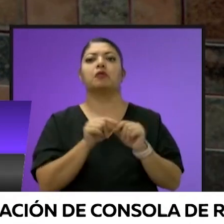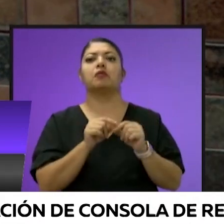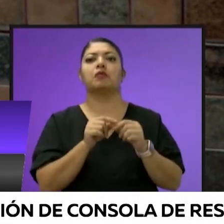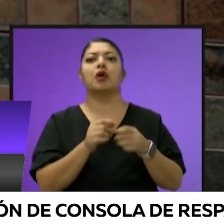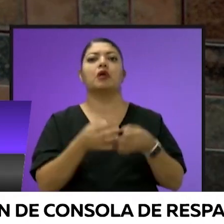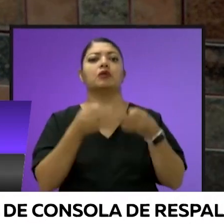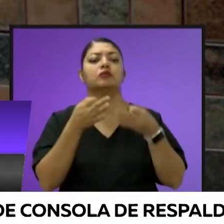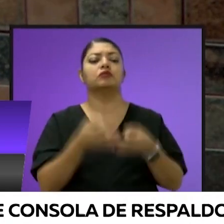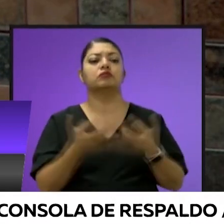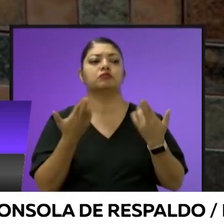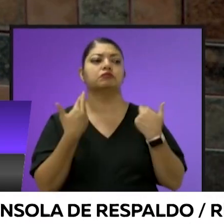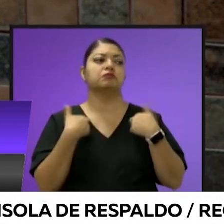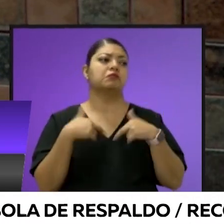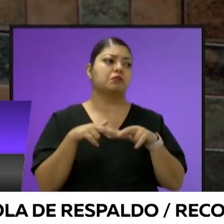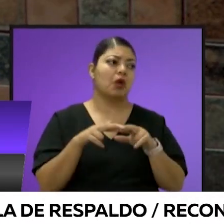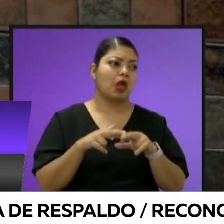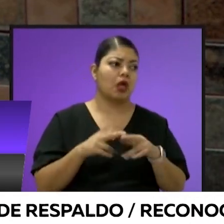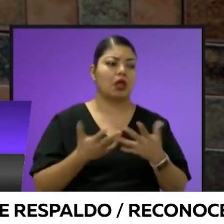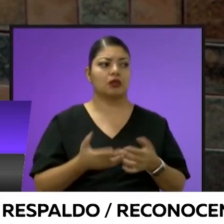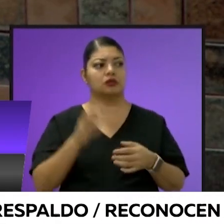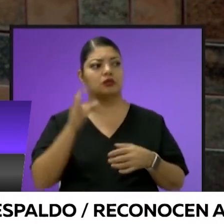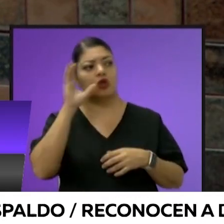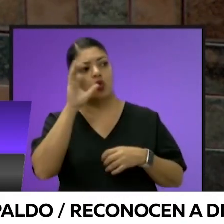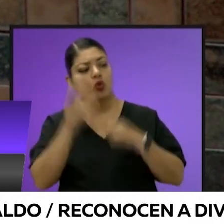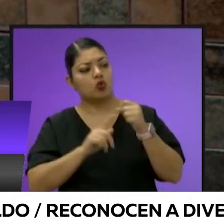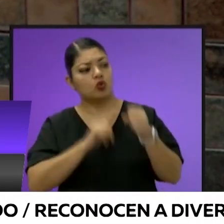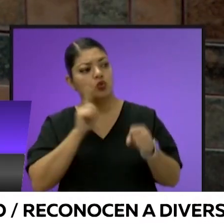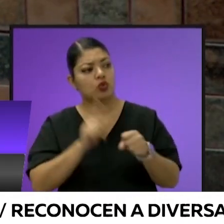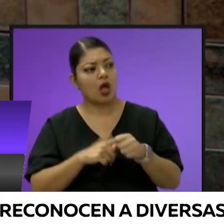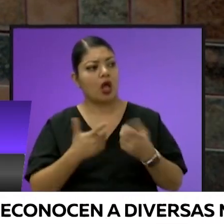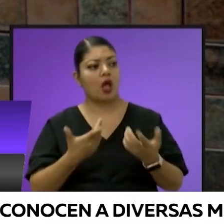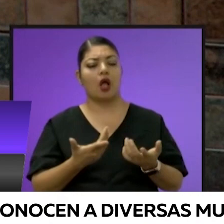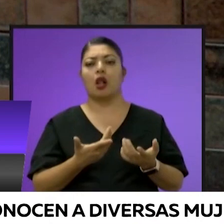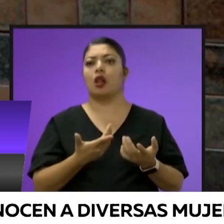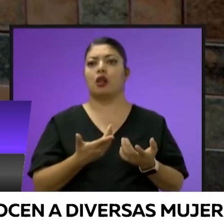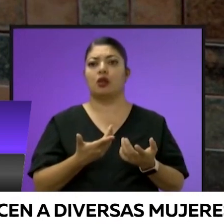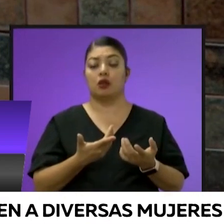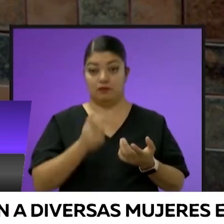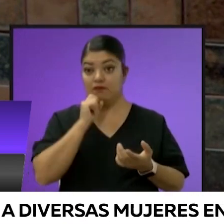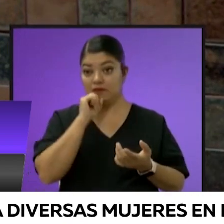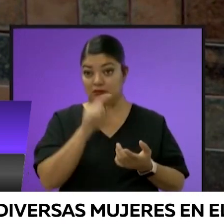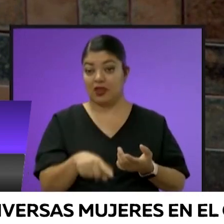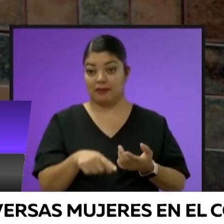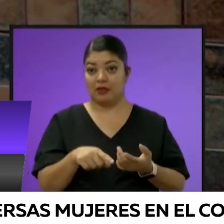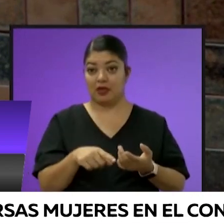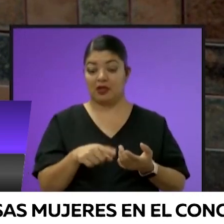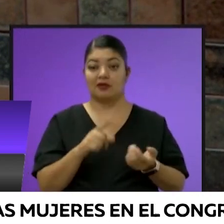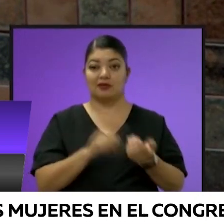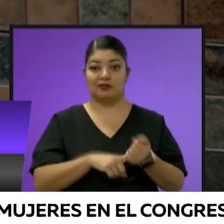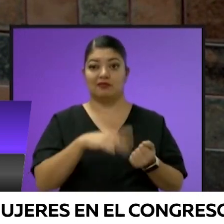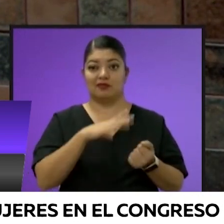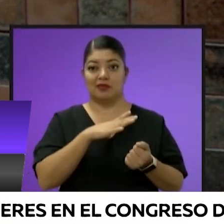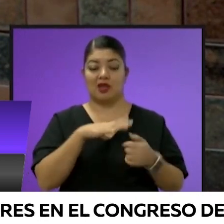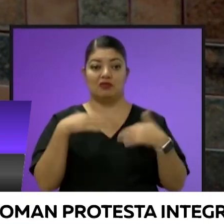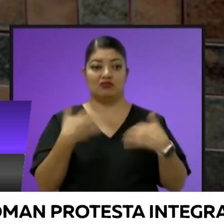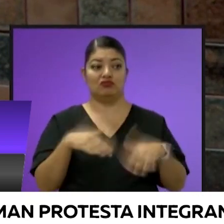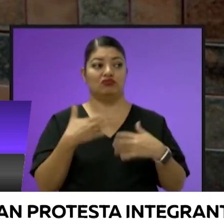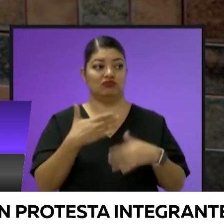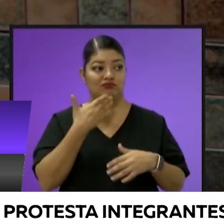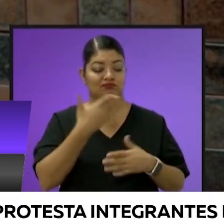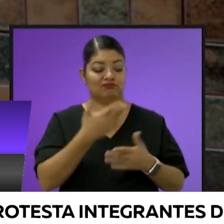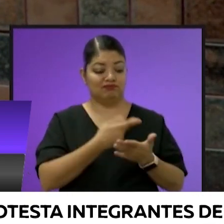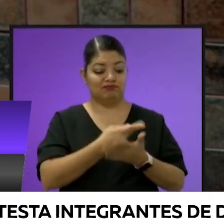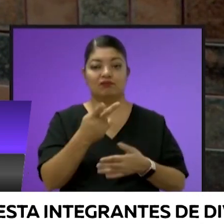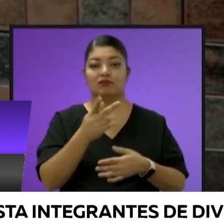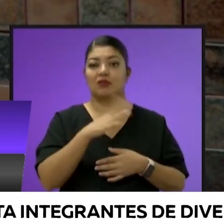exclusivamente académicos, culturales y que por supuesto también tienen el mérito. Pero quisimos